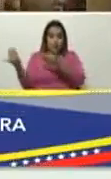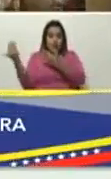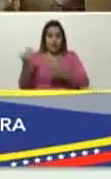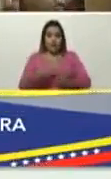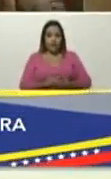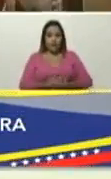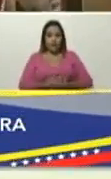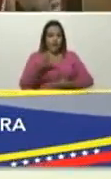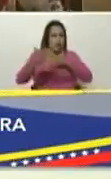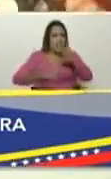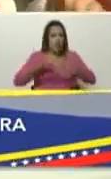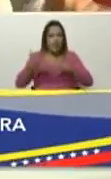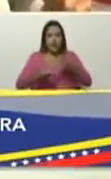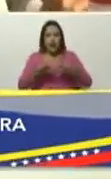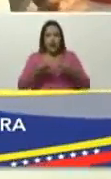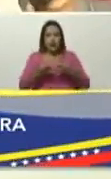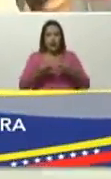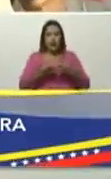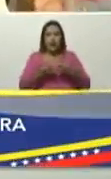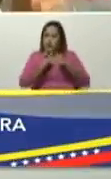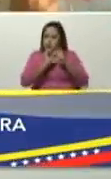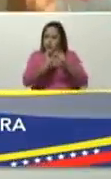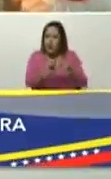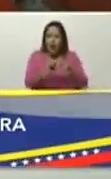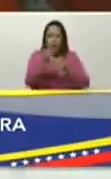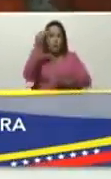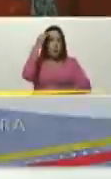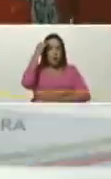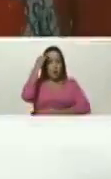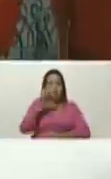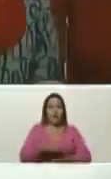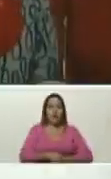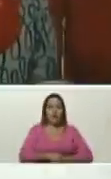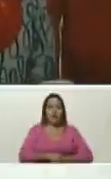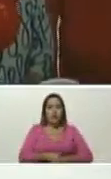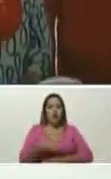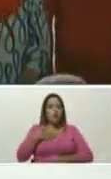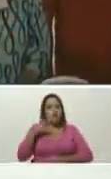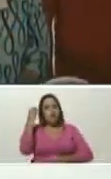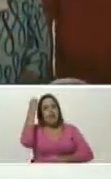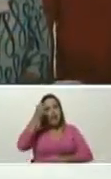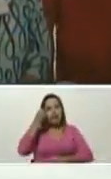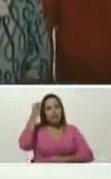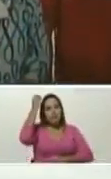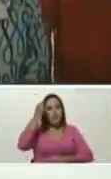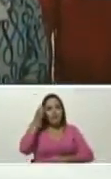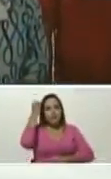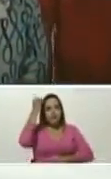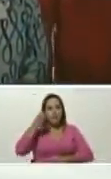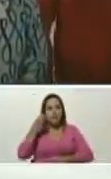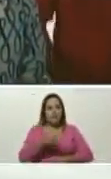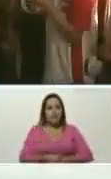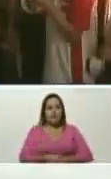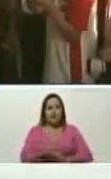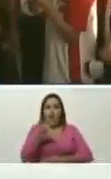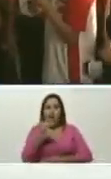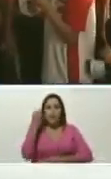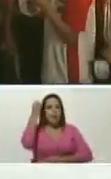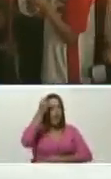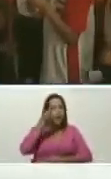en una jornada de esas inolvidables, pues que uno queda marcado y queda uno pensativo. Queda uno